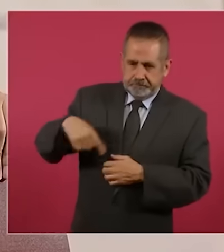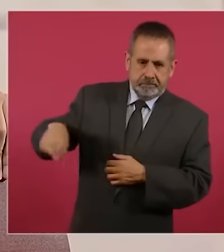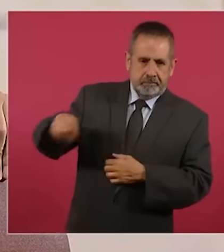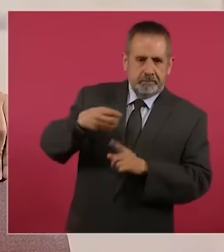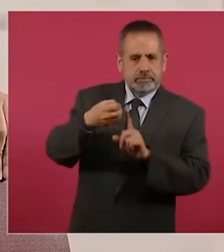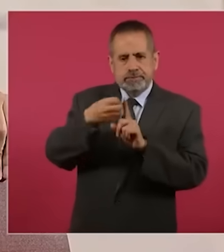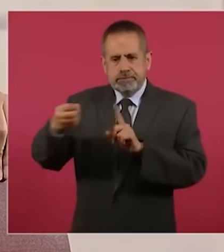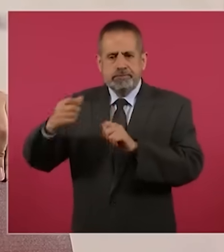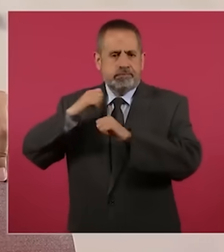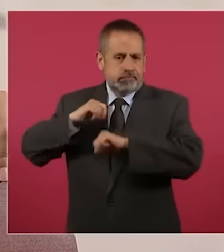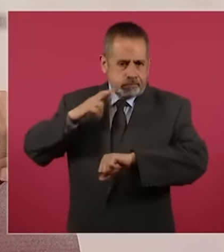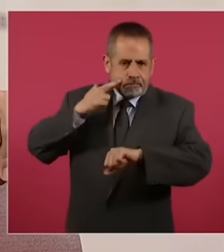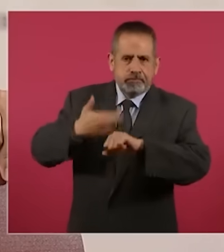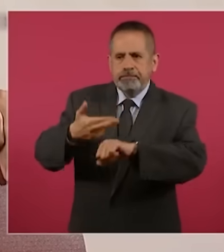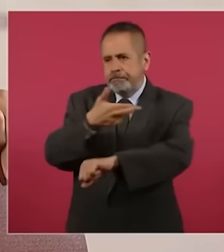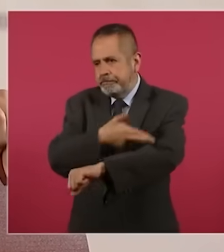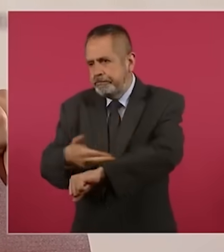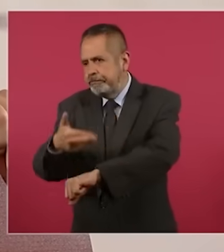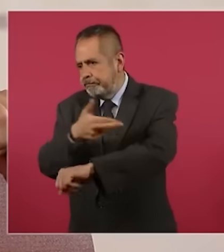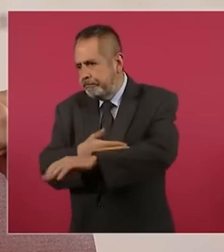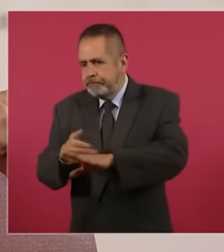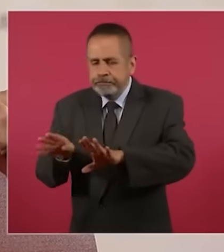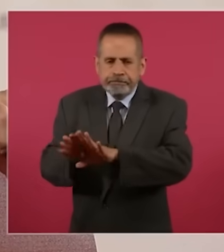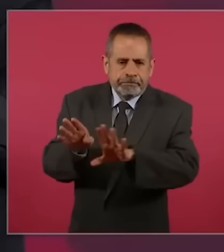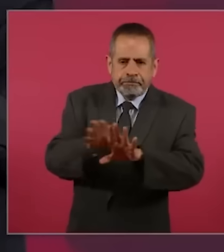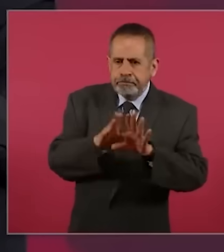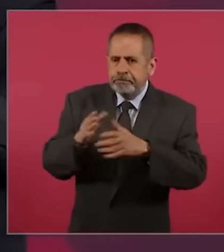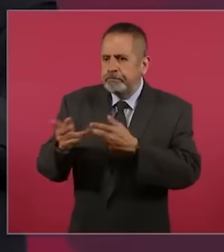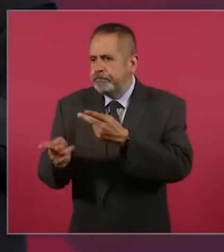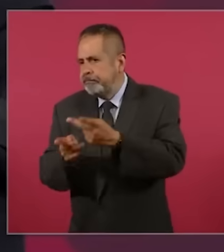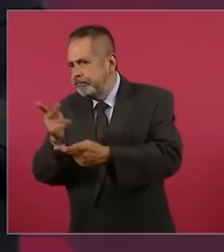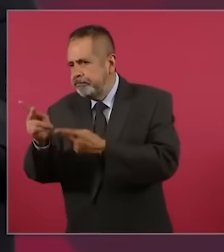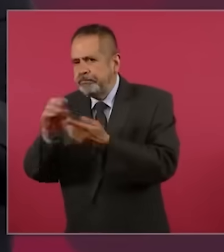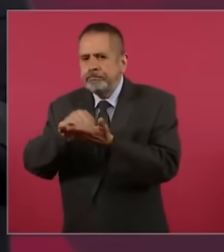organizaron este proceso,